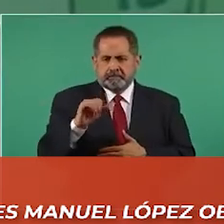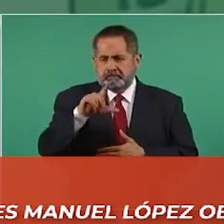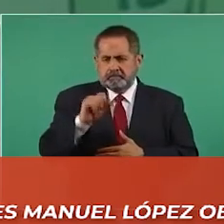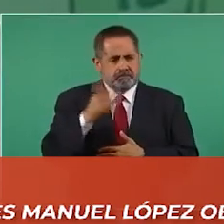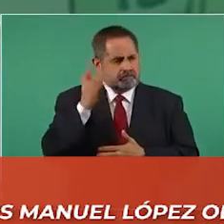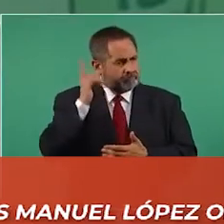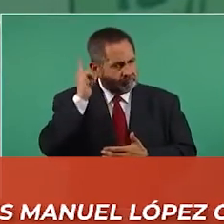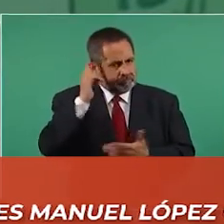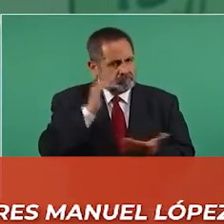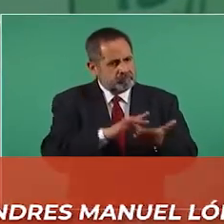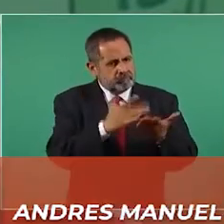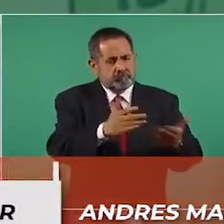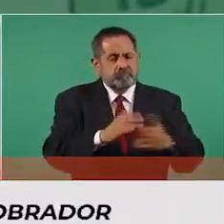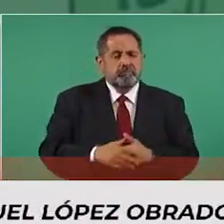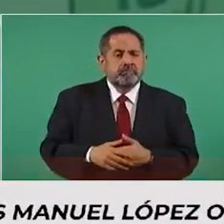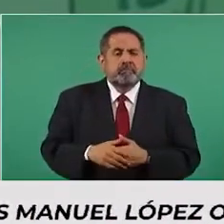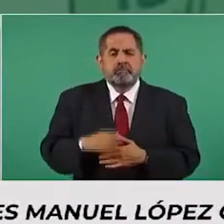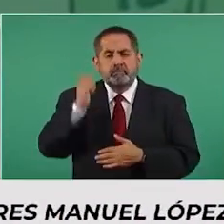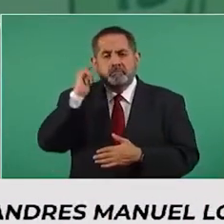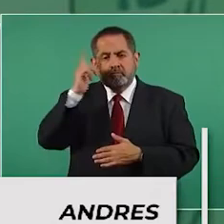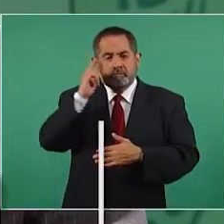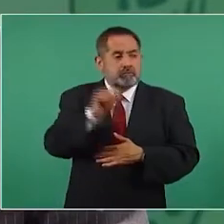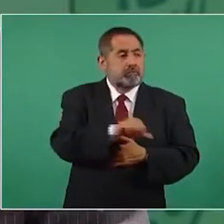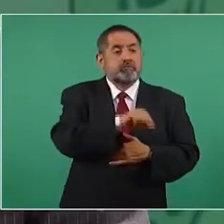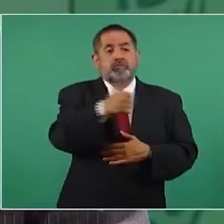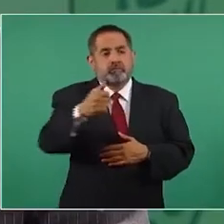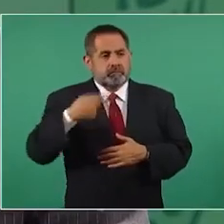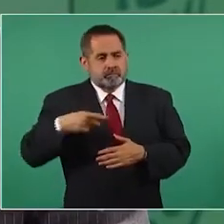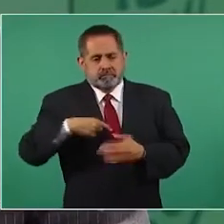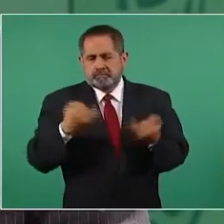ojalá así también actúen otros